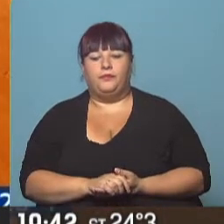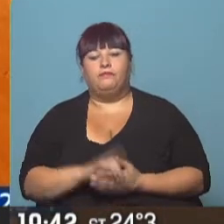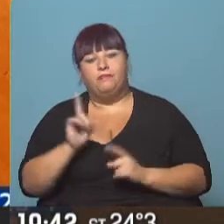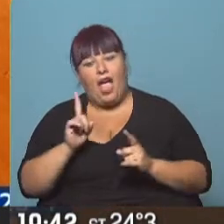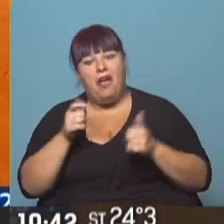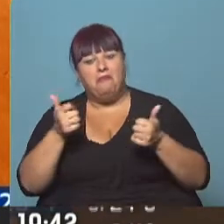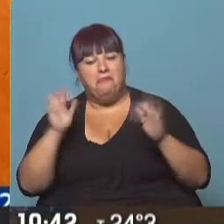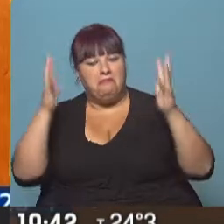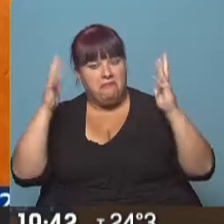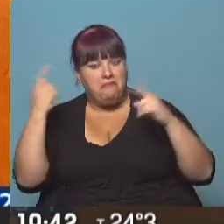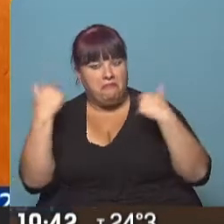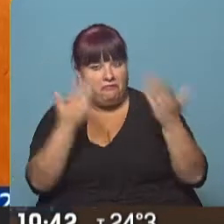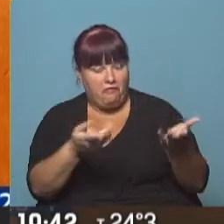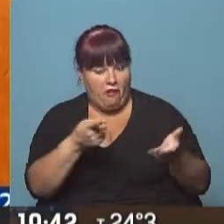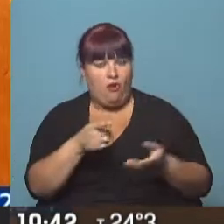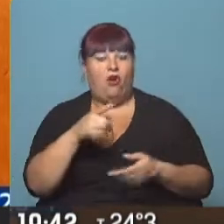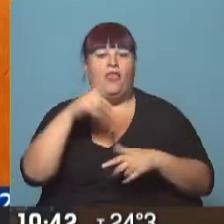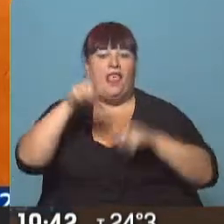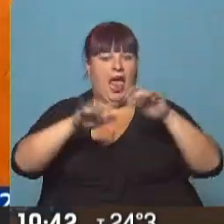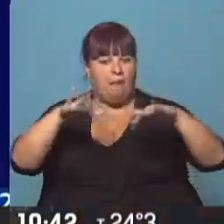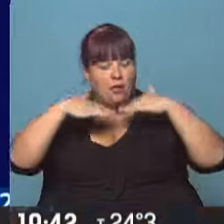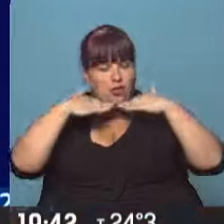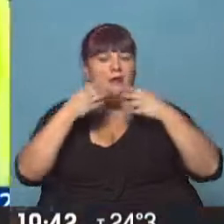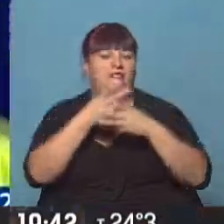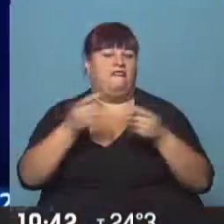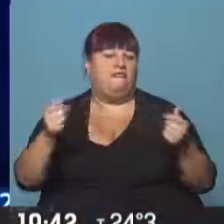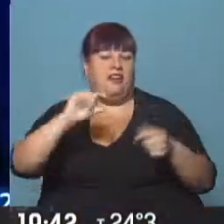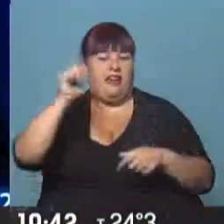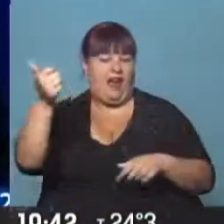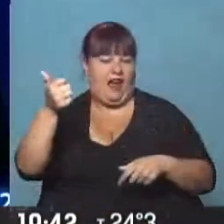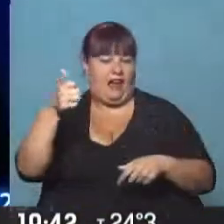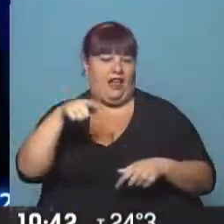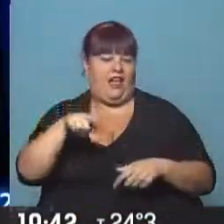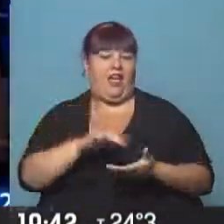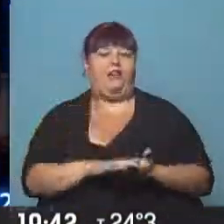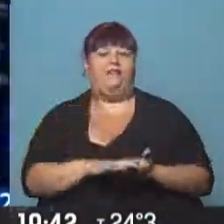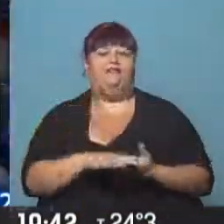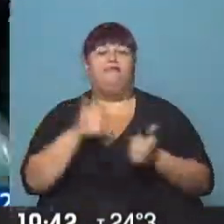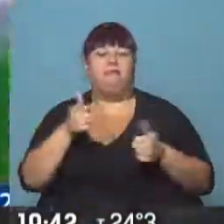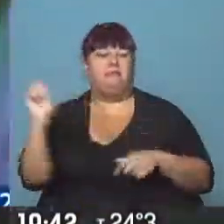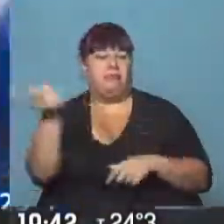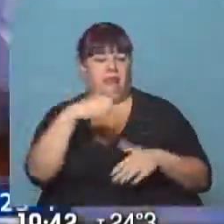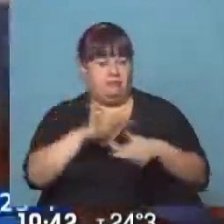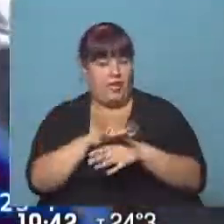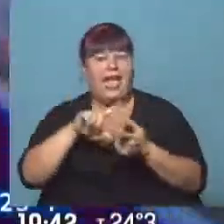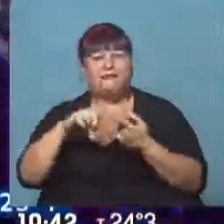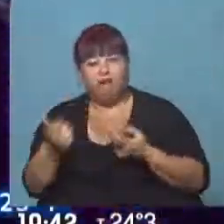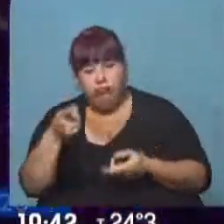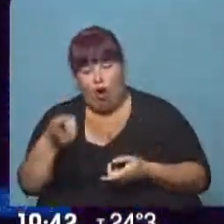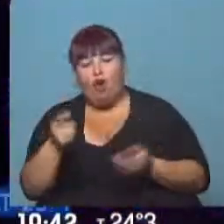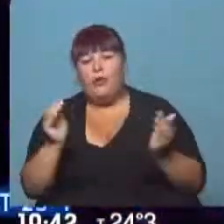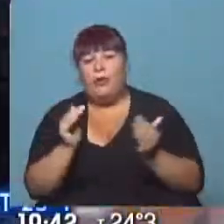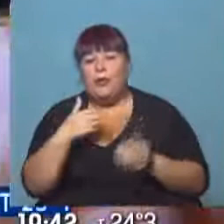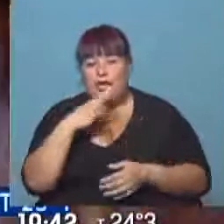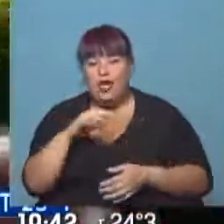algunas buenas ovaciones del público para terminar quedándose con la victoria con ese muy buen saque. Su esposa, su